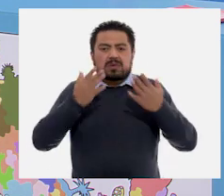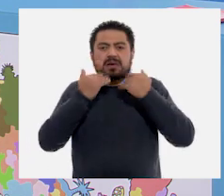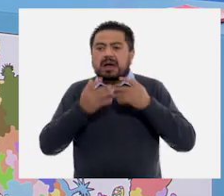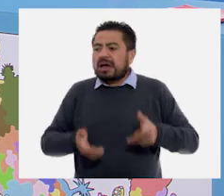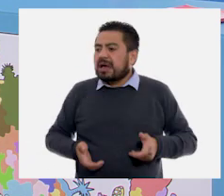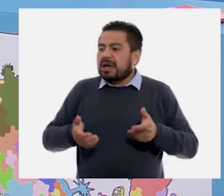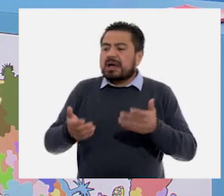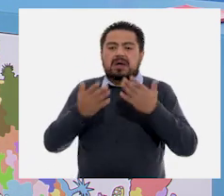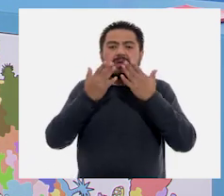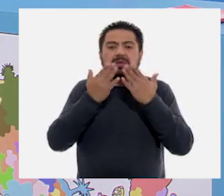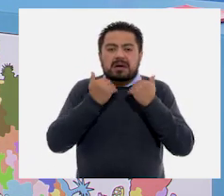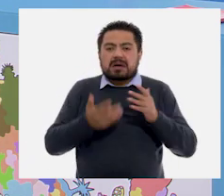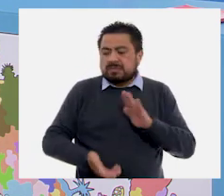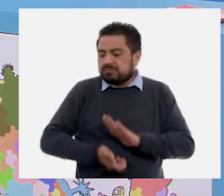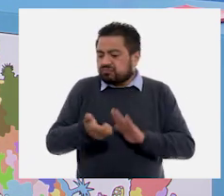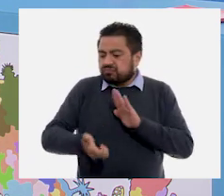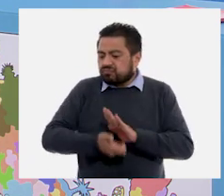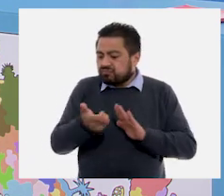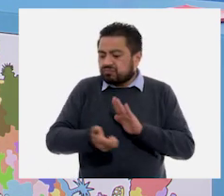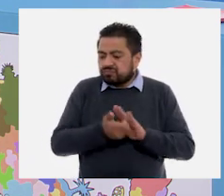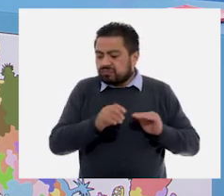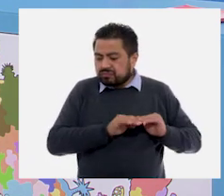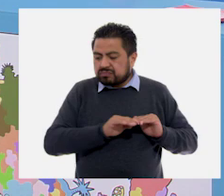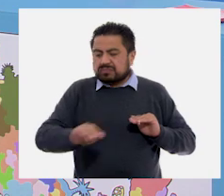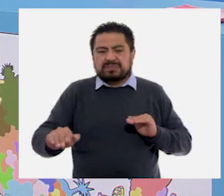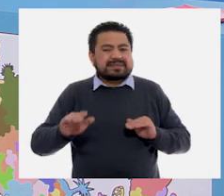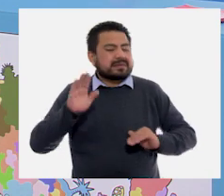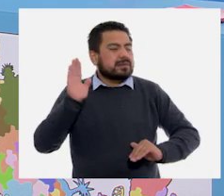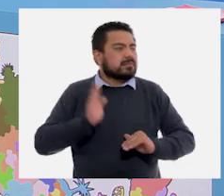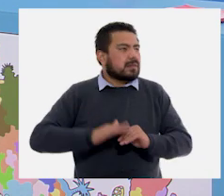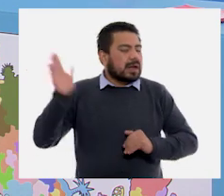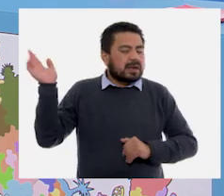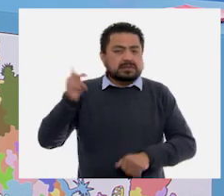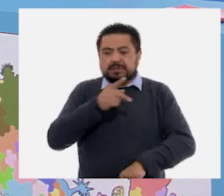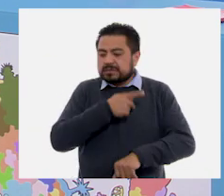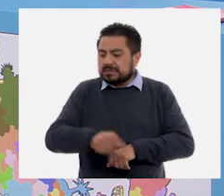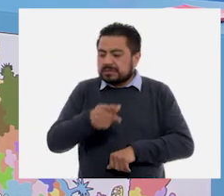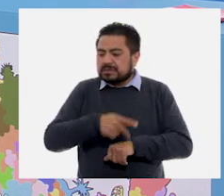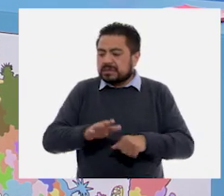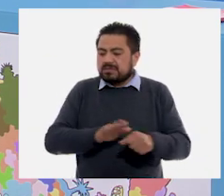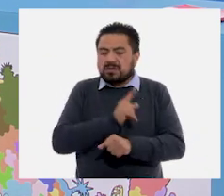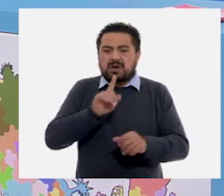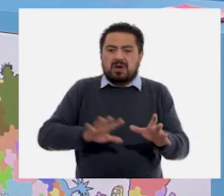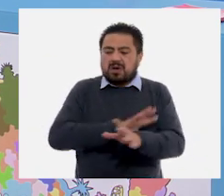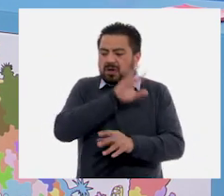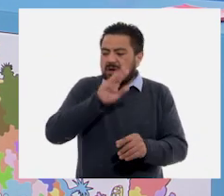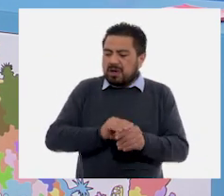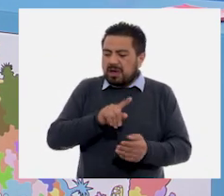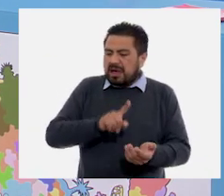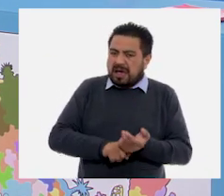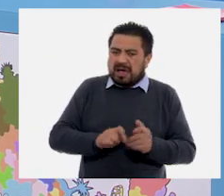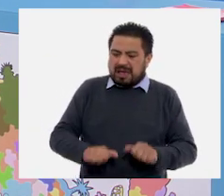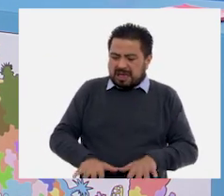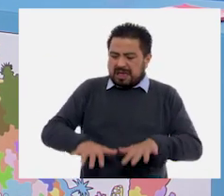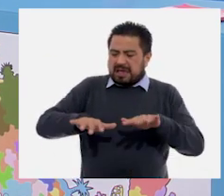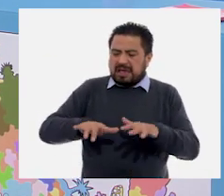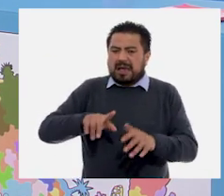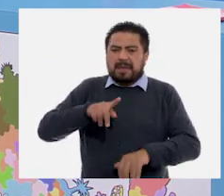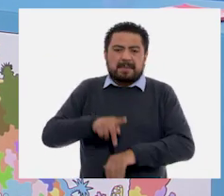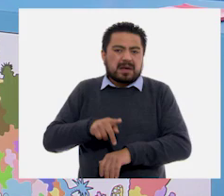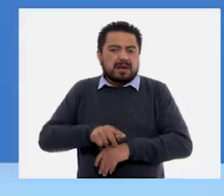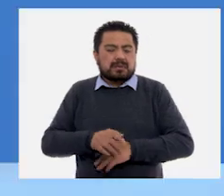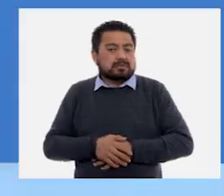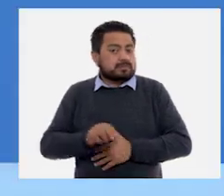calles no estuvieran pavimentadas, serían más peligrosas porque estarían llenas de hoyos, charcos y piedras.